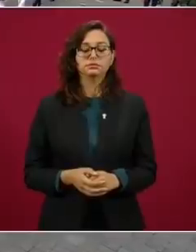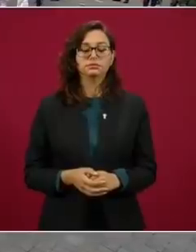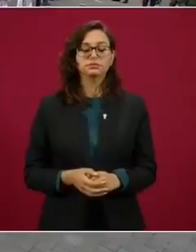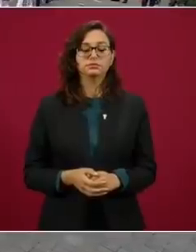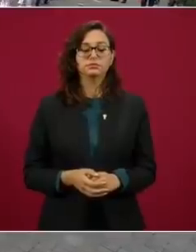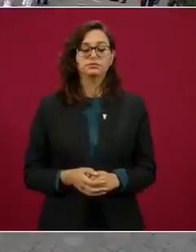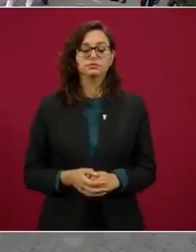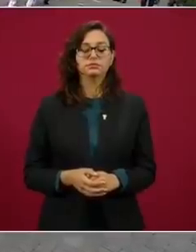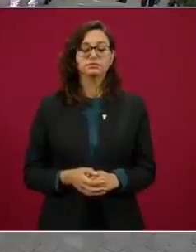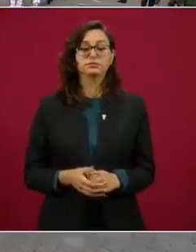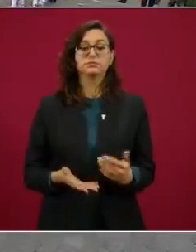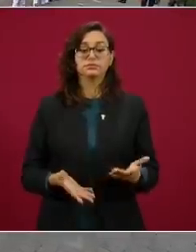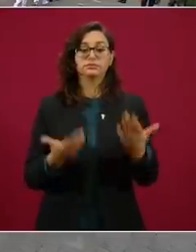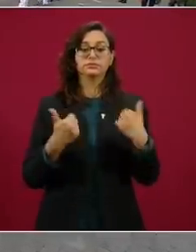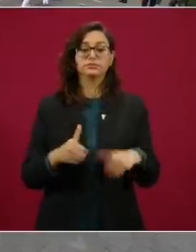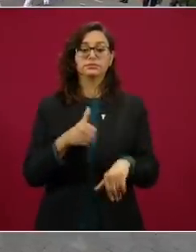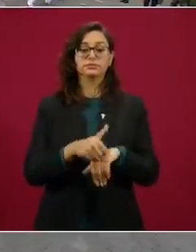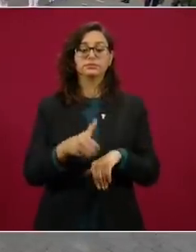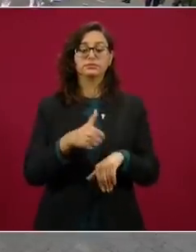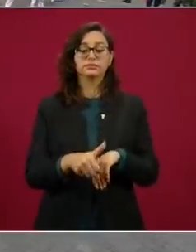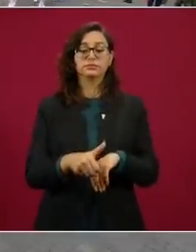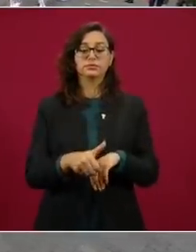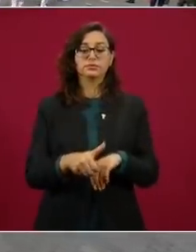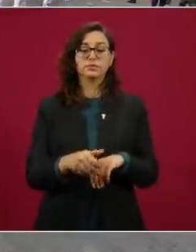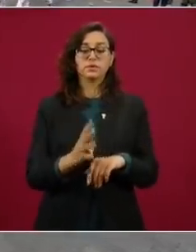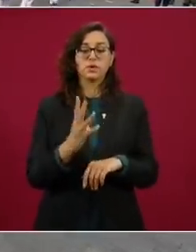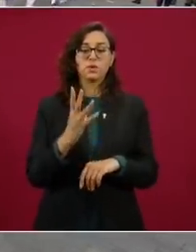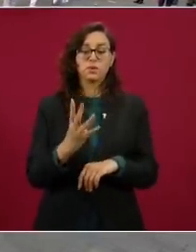recibe si la número 4